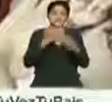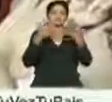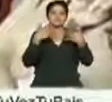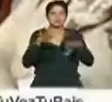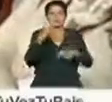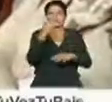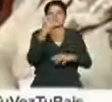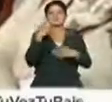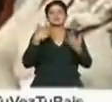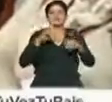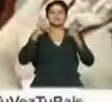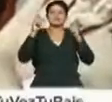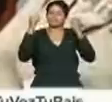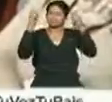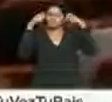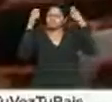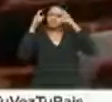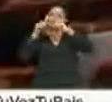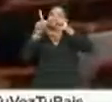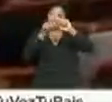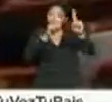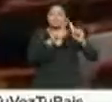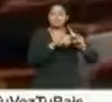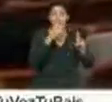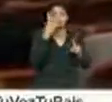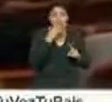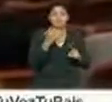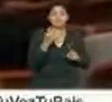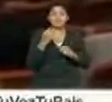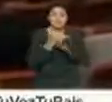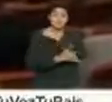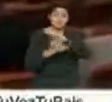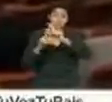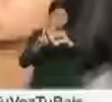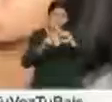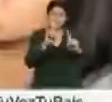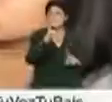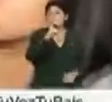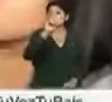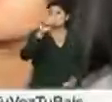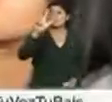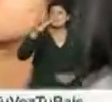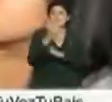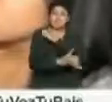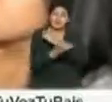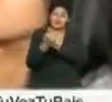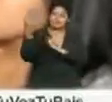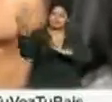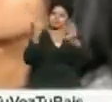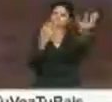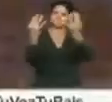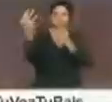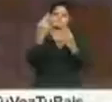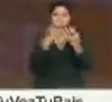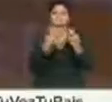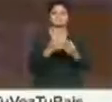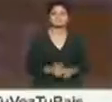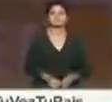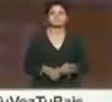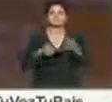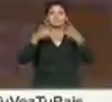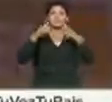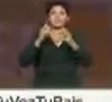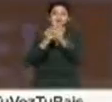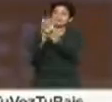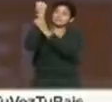En total, vendrán 193 naciones al Ecuador. Además, hay 243 cámaras adicionales